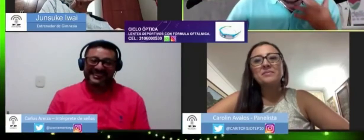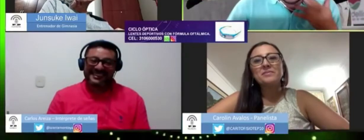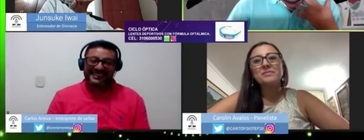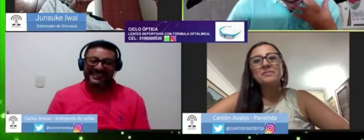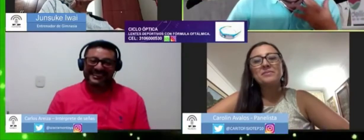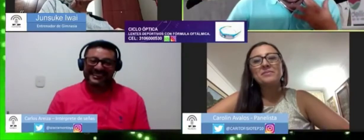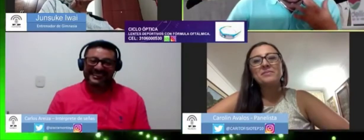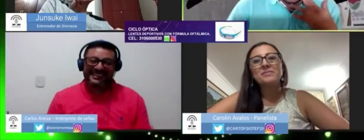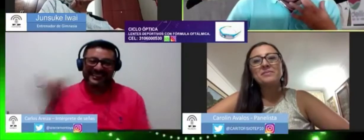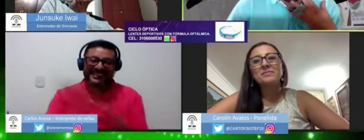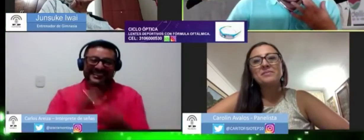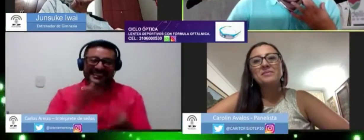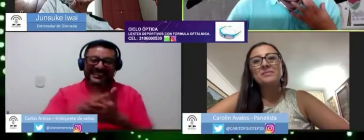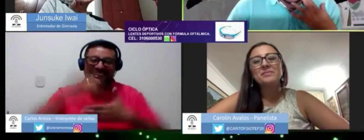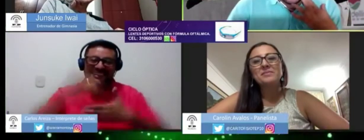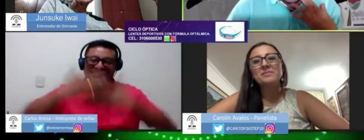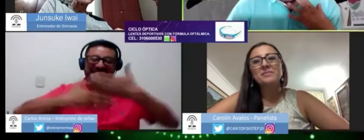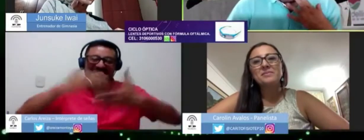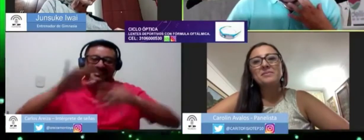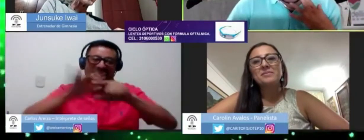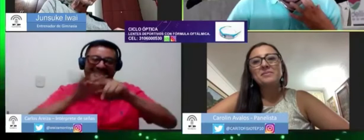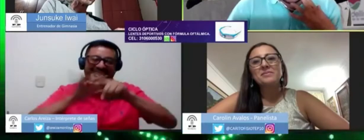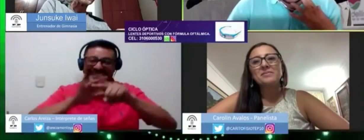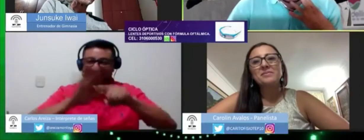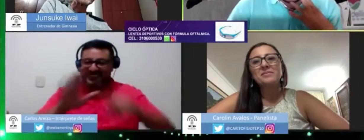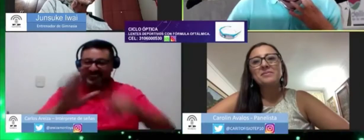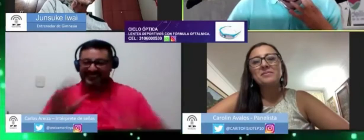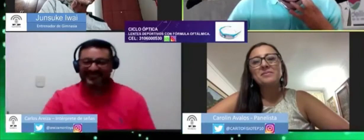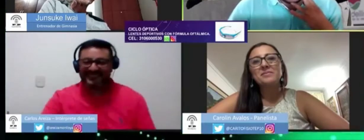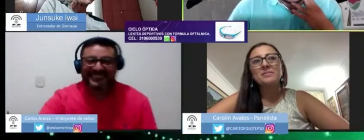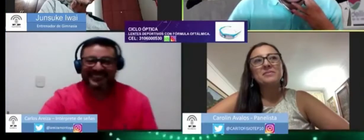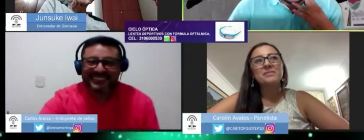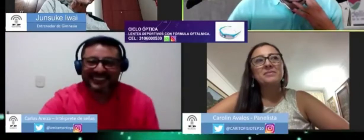los años y que se aplican y que son muy sabias generalmente.